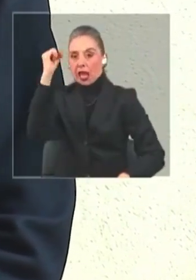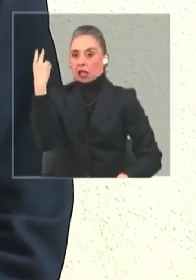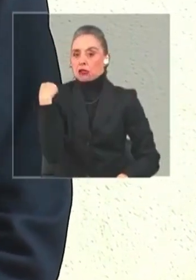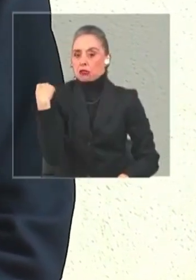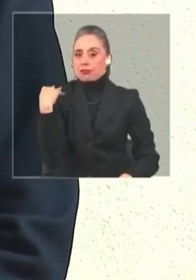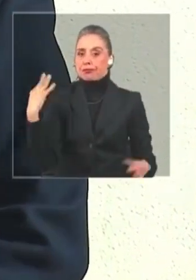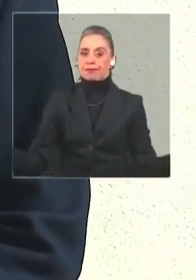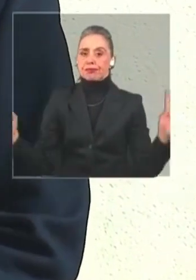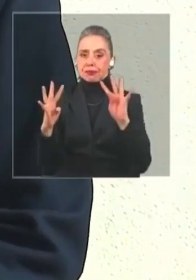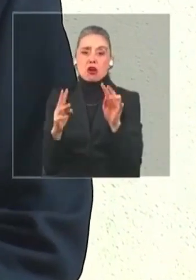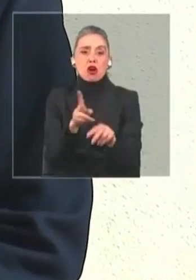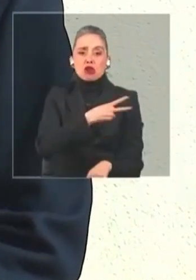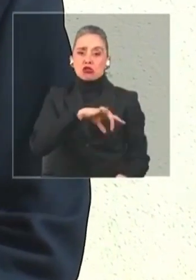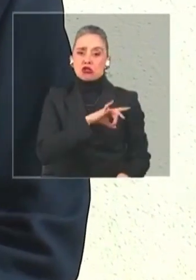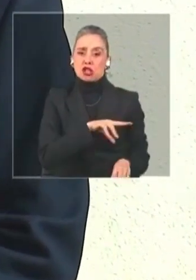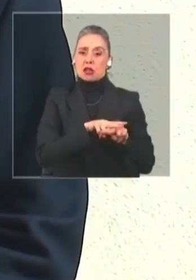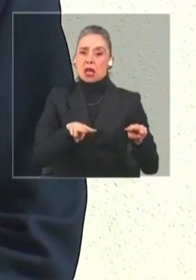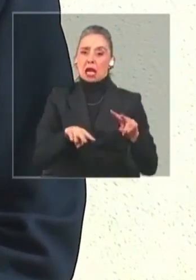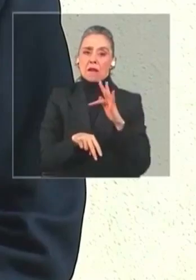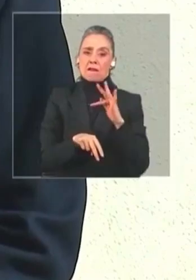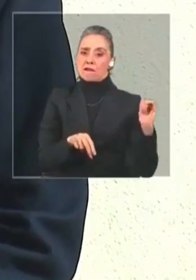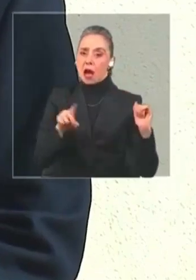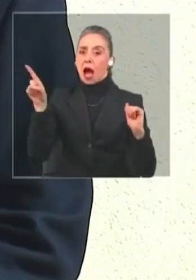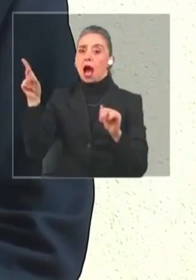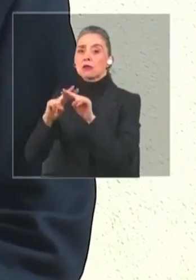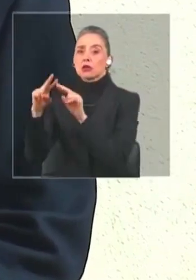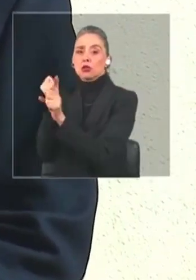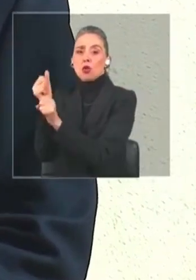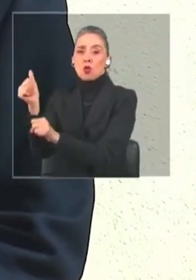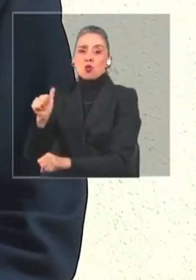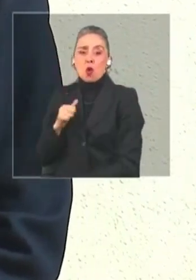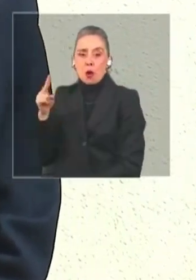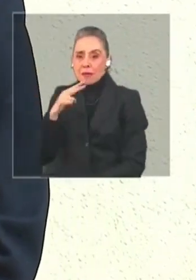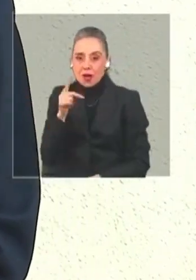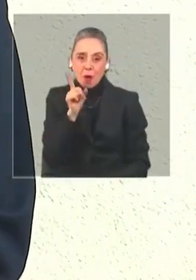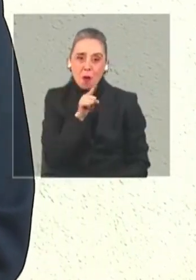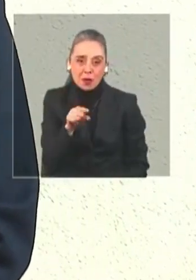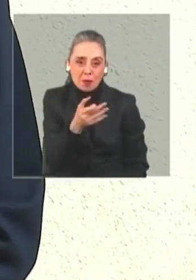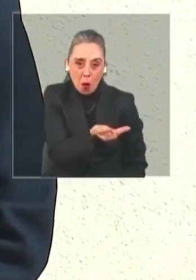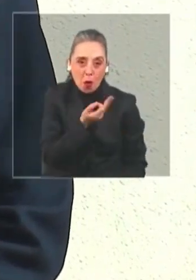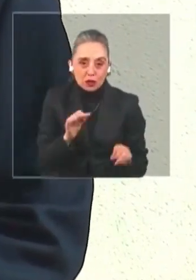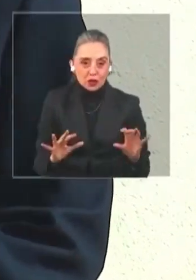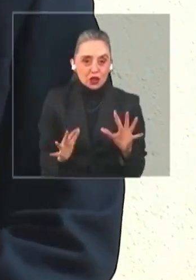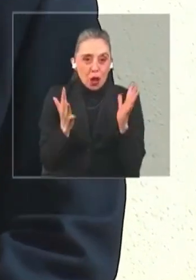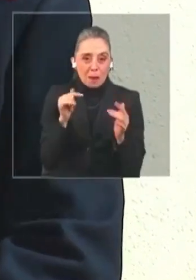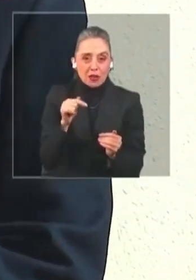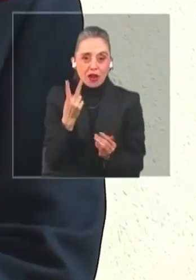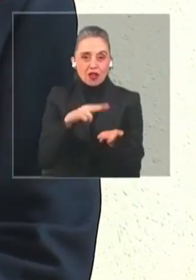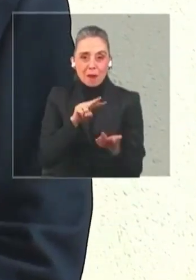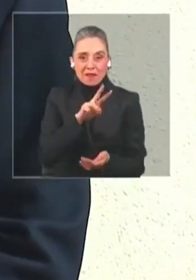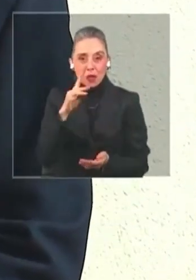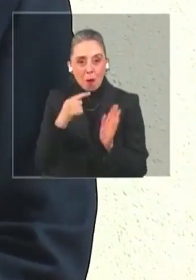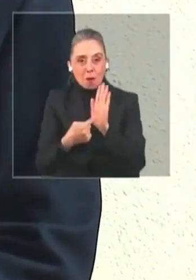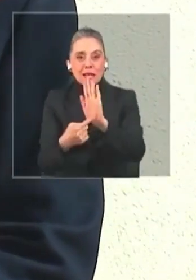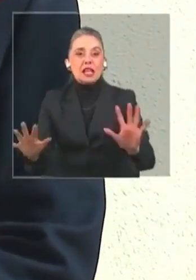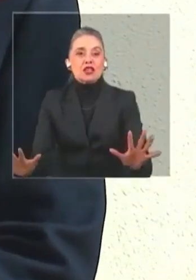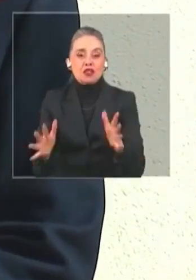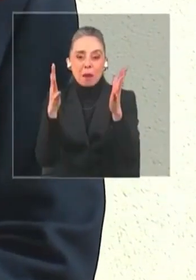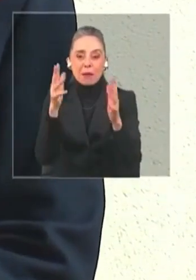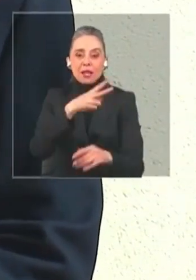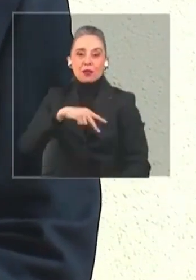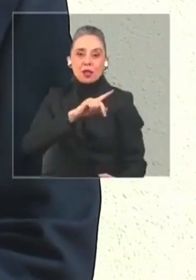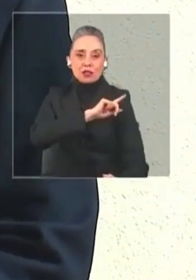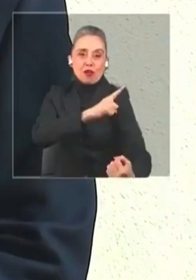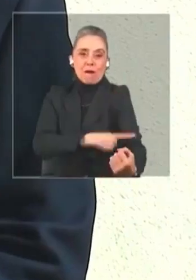estamos muy tranquilos que ellos estén cumpliendo sus tareas. Ya, lo último, ¿alguna sorpresa para hoy día, este 2024? ¿Sorpresa? ¿Sí? La gallardía de